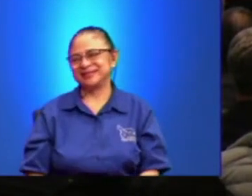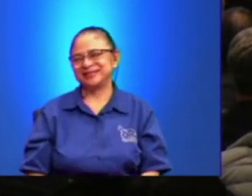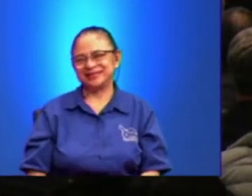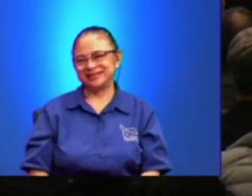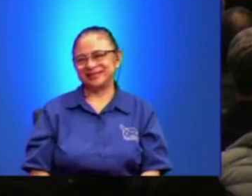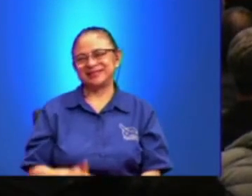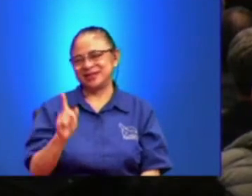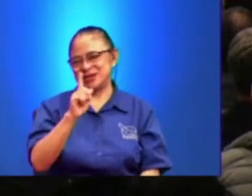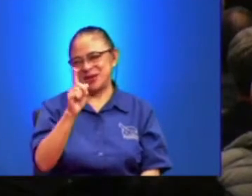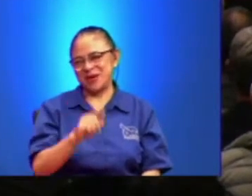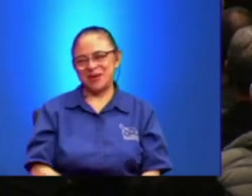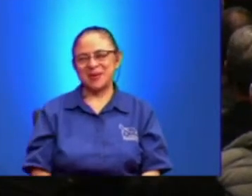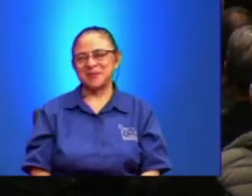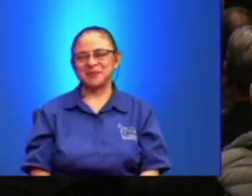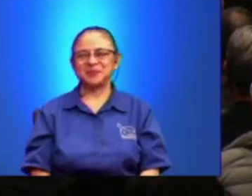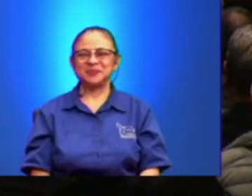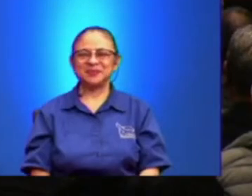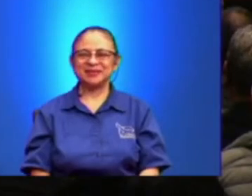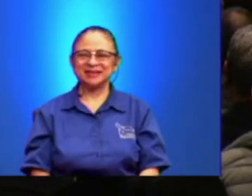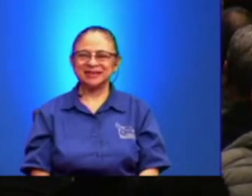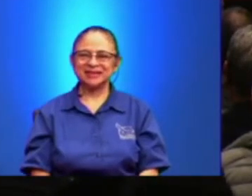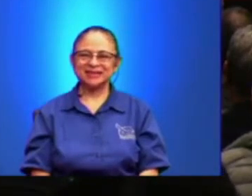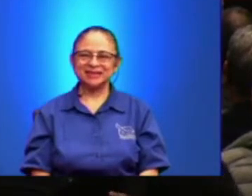porque así sólo de chulo